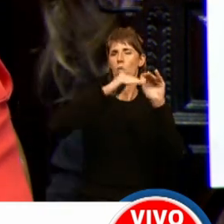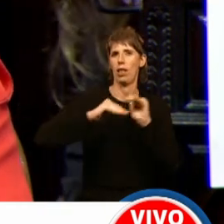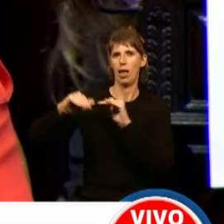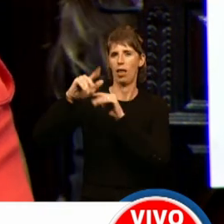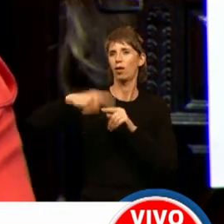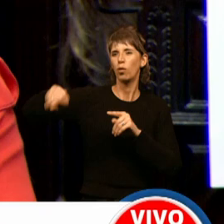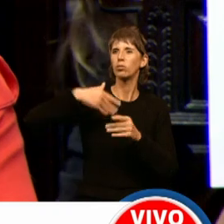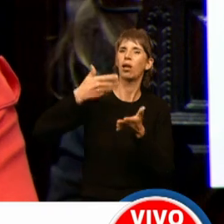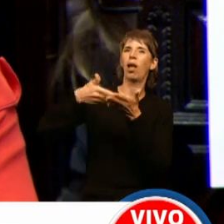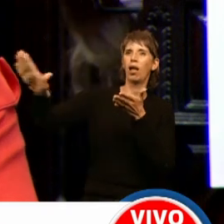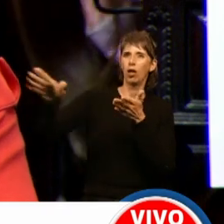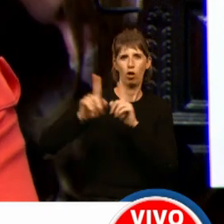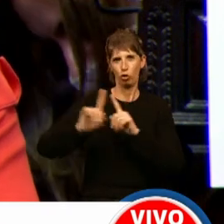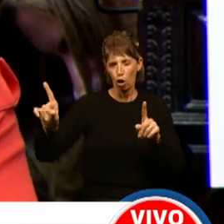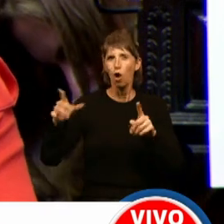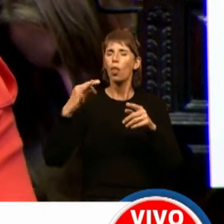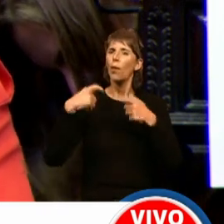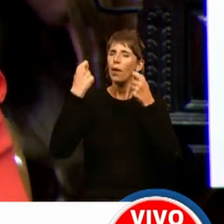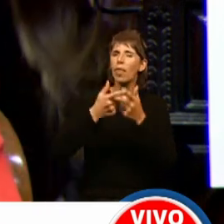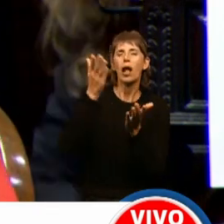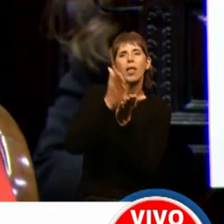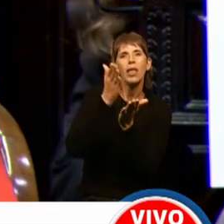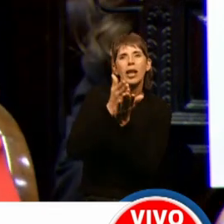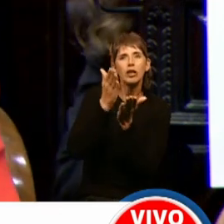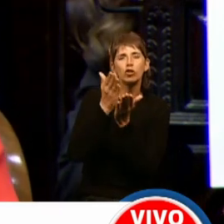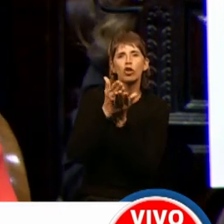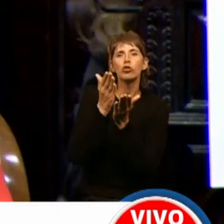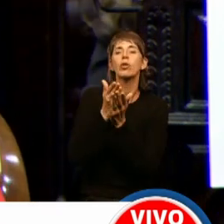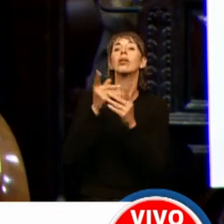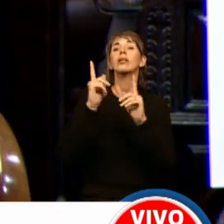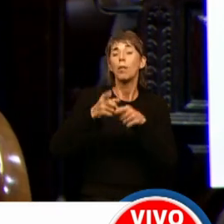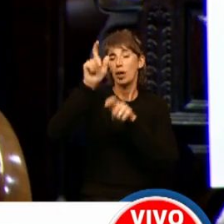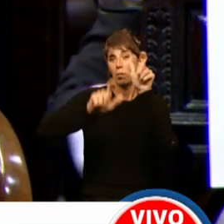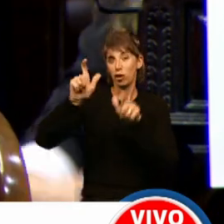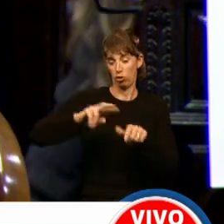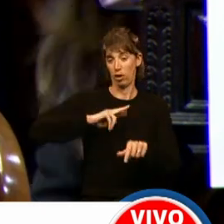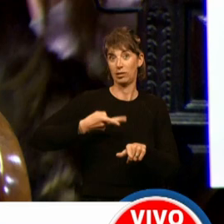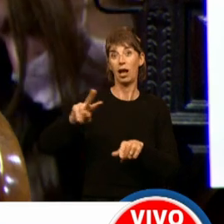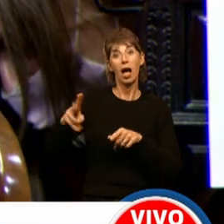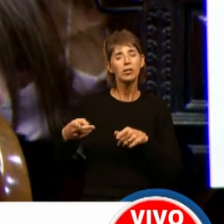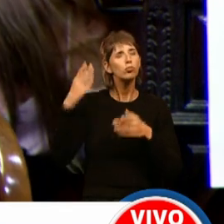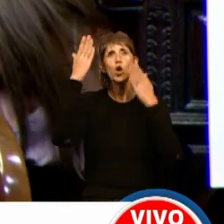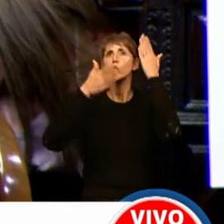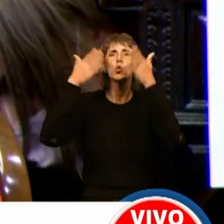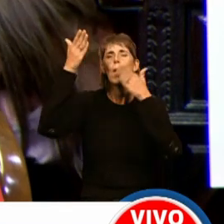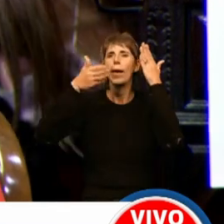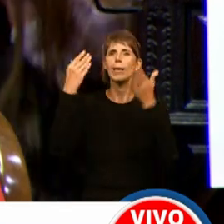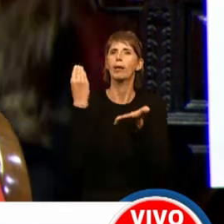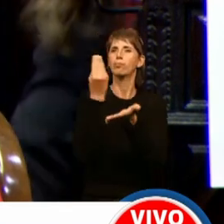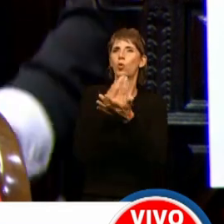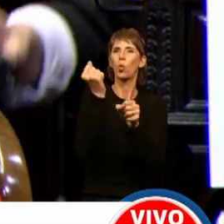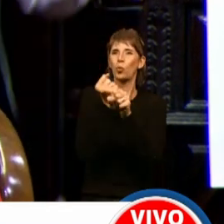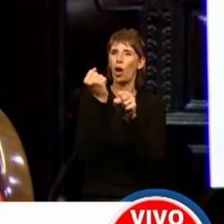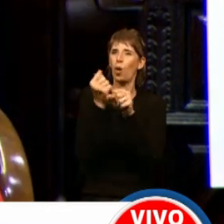oportunidad de ampliación de derechos ni tampoco maten las esperanzas de miles de personas travesti trans que sueñan con un empleo formal